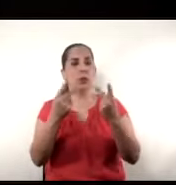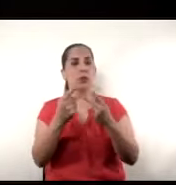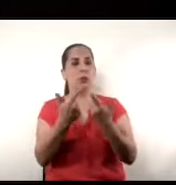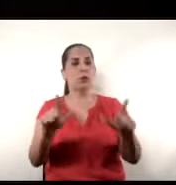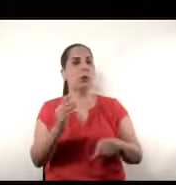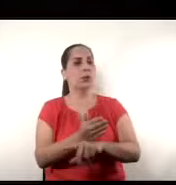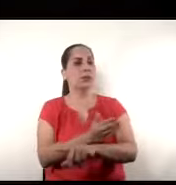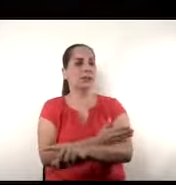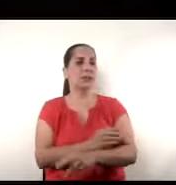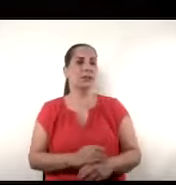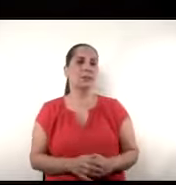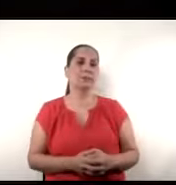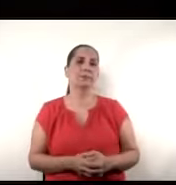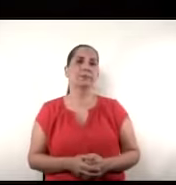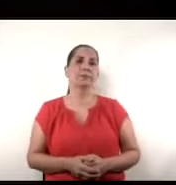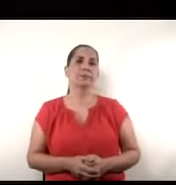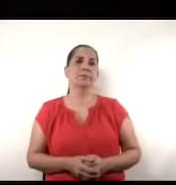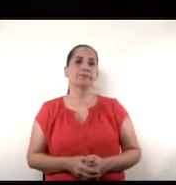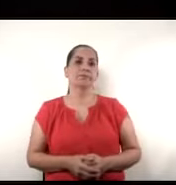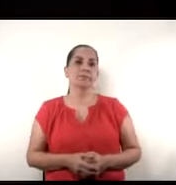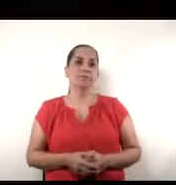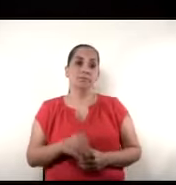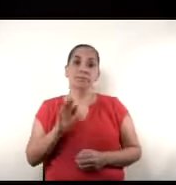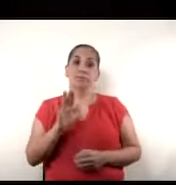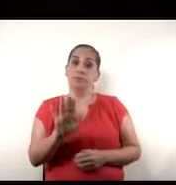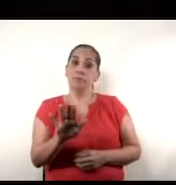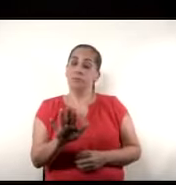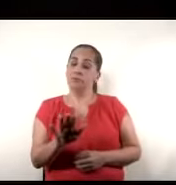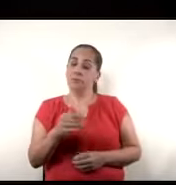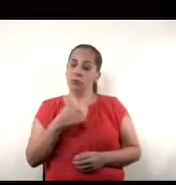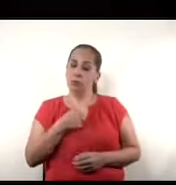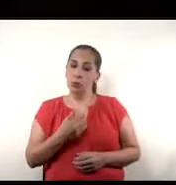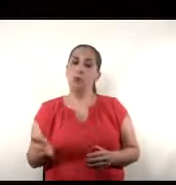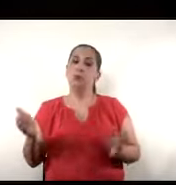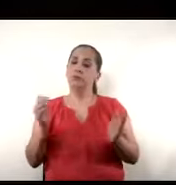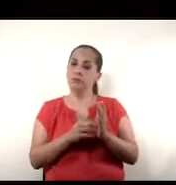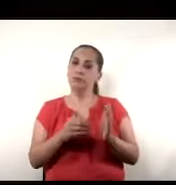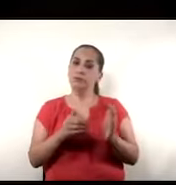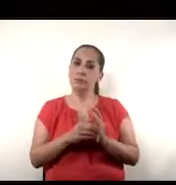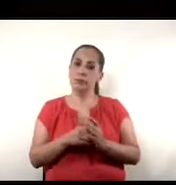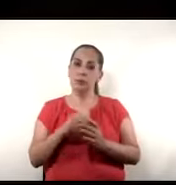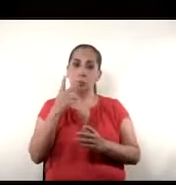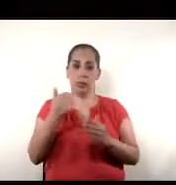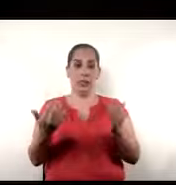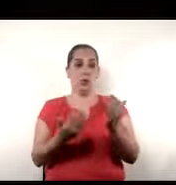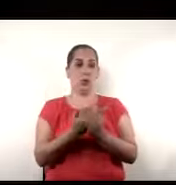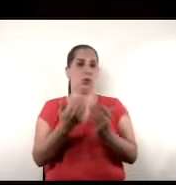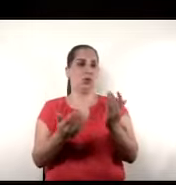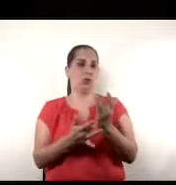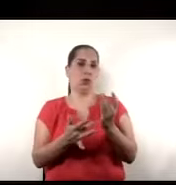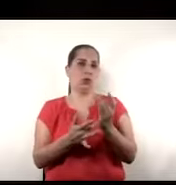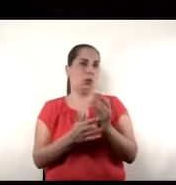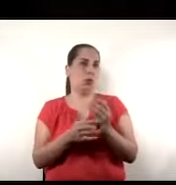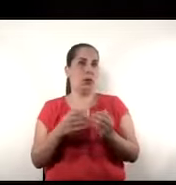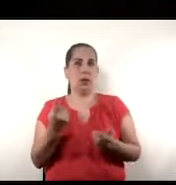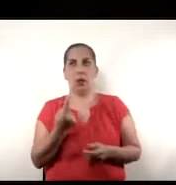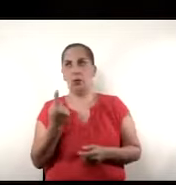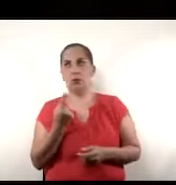Progresista. Y en esa línea, insisto, no solo para la innovación tecnológica, no